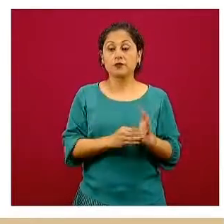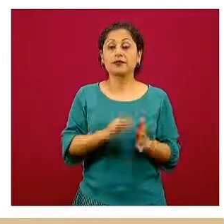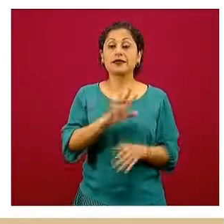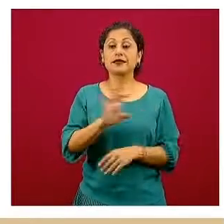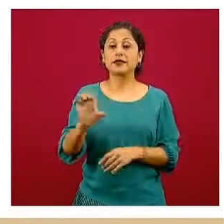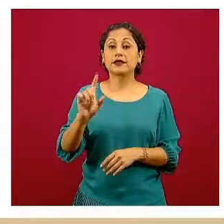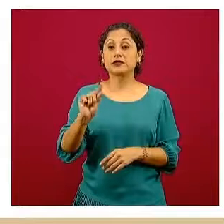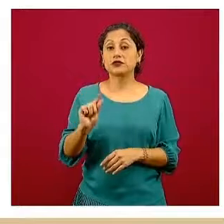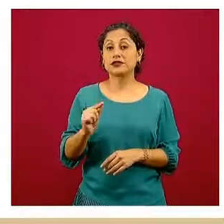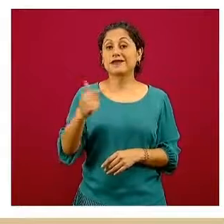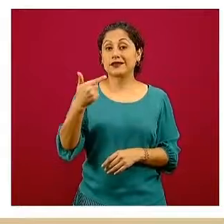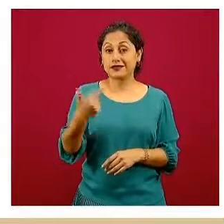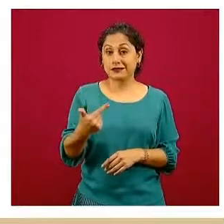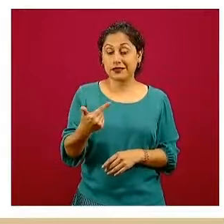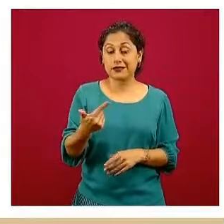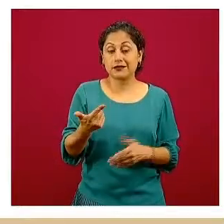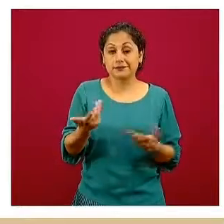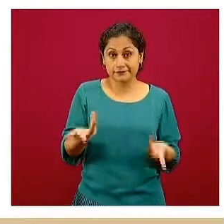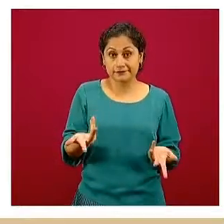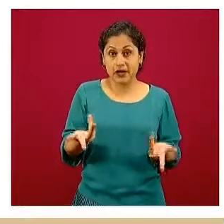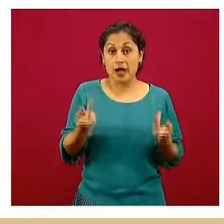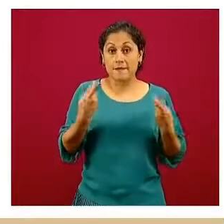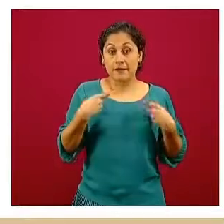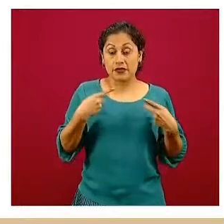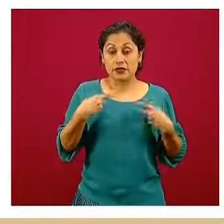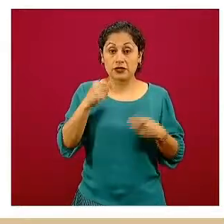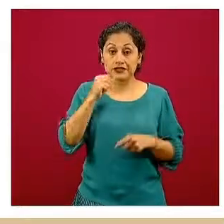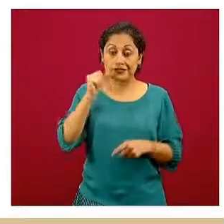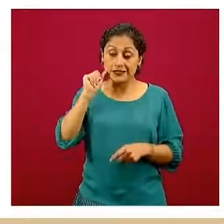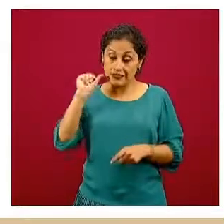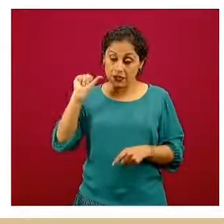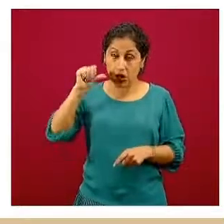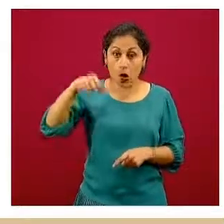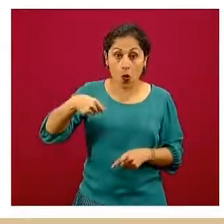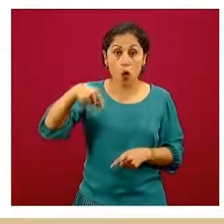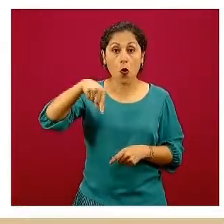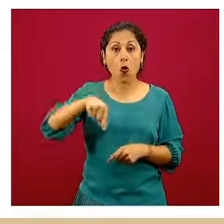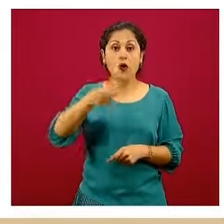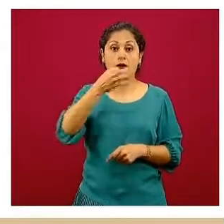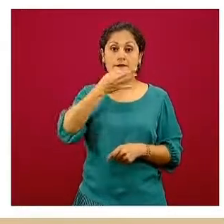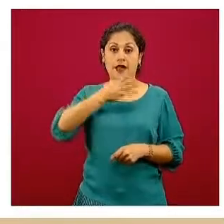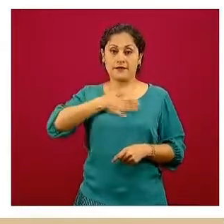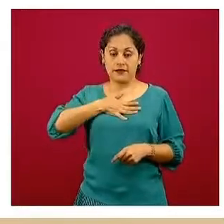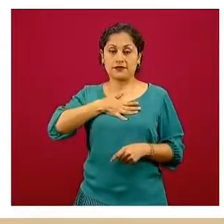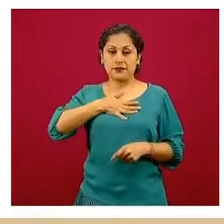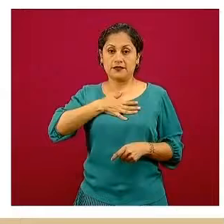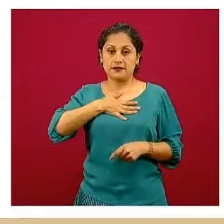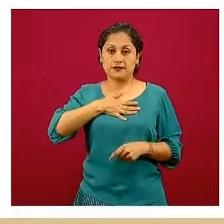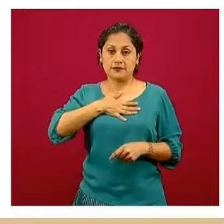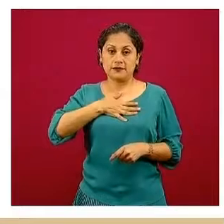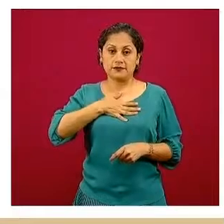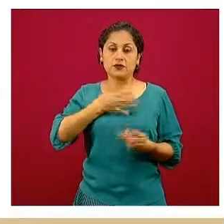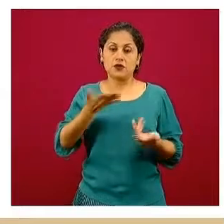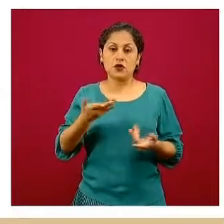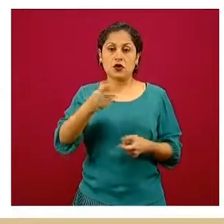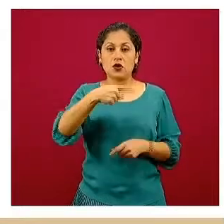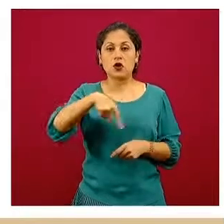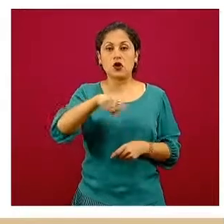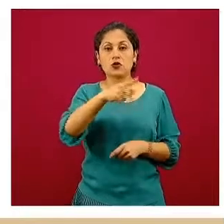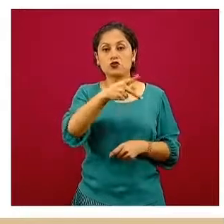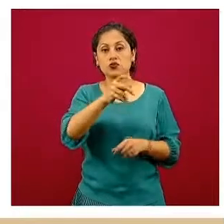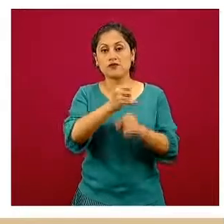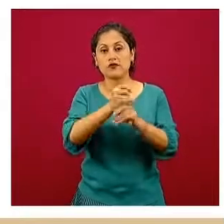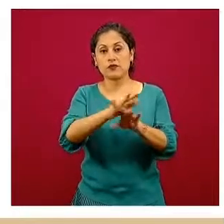todas maneras los casos que se notificaron como confirmados o que su resultado se emitió en la